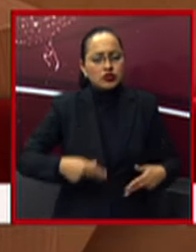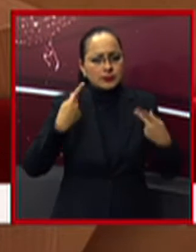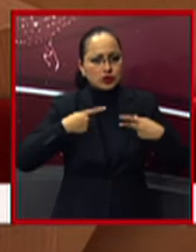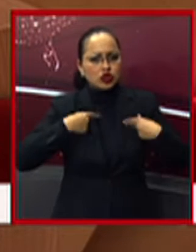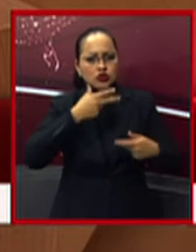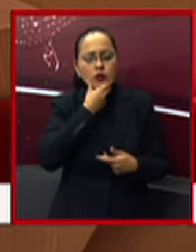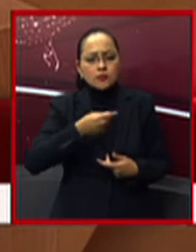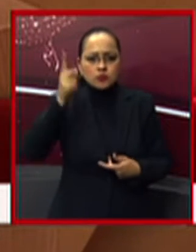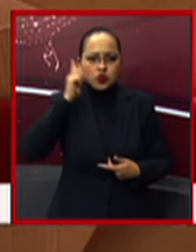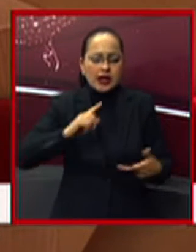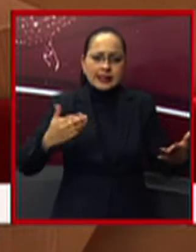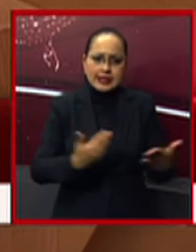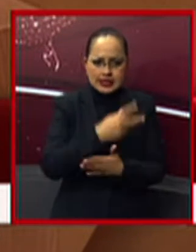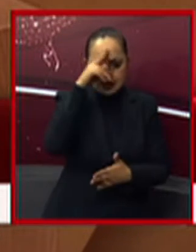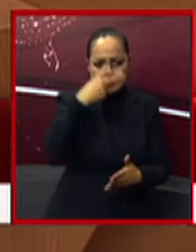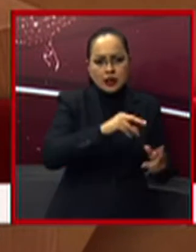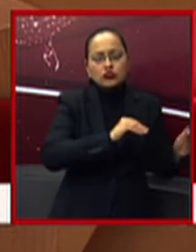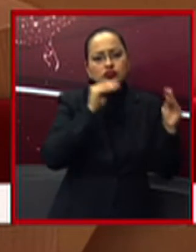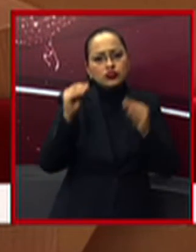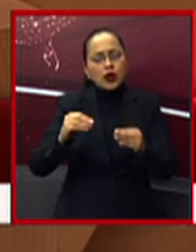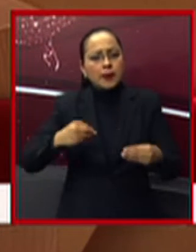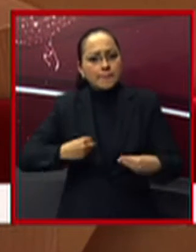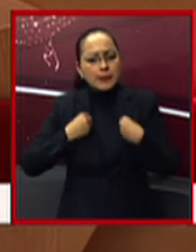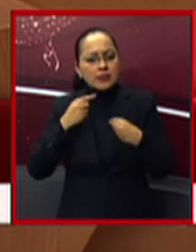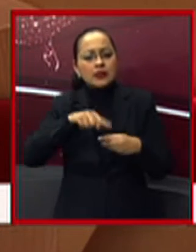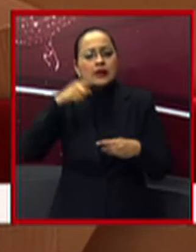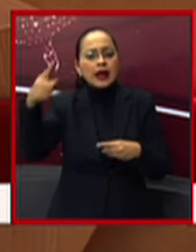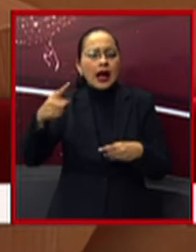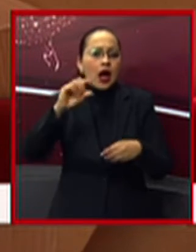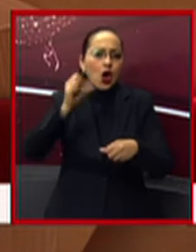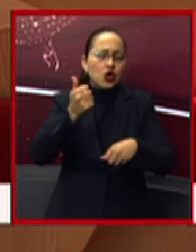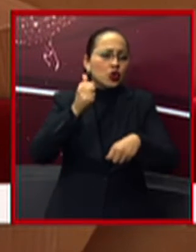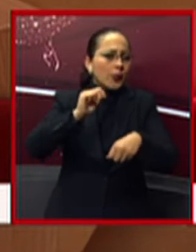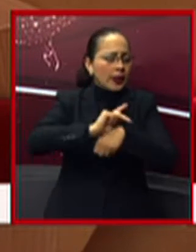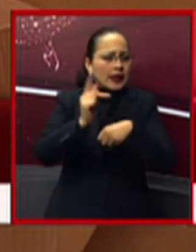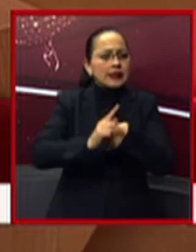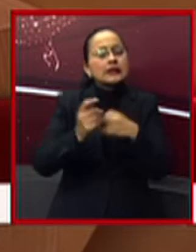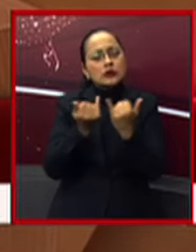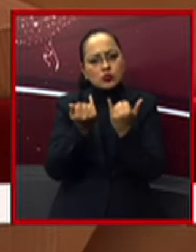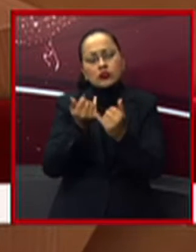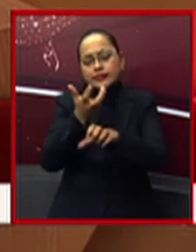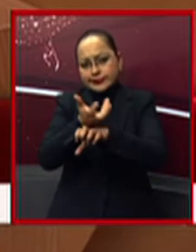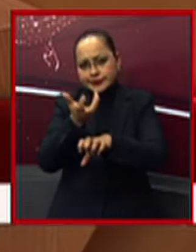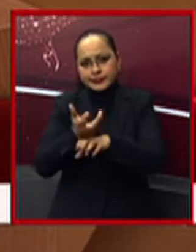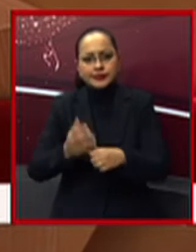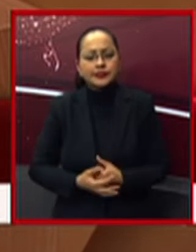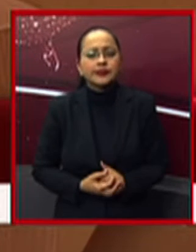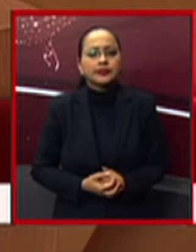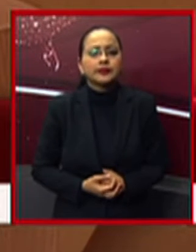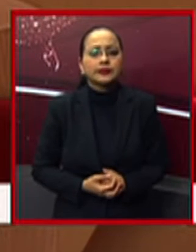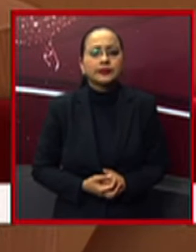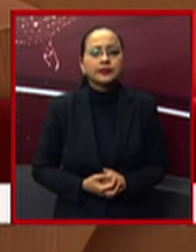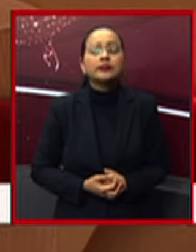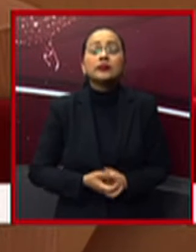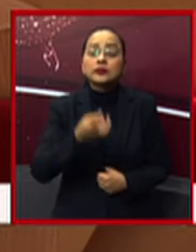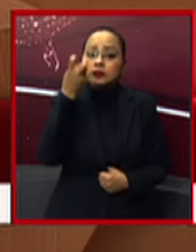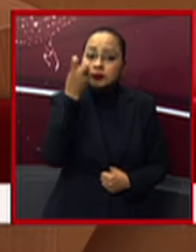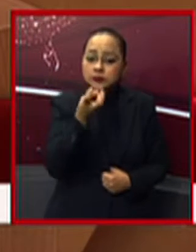las mexicanas que tienen necesidad de ir al país del norte.